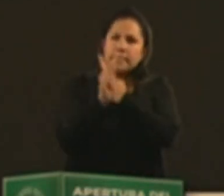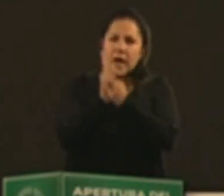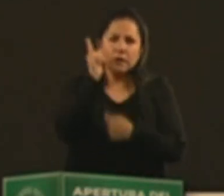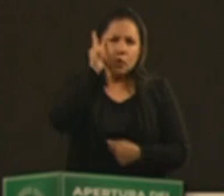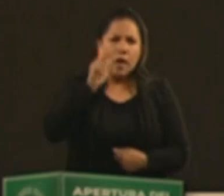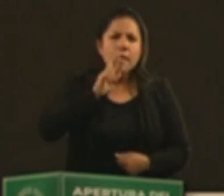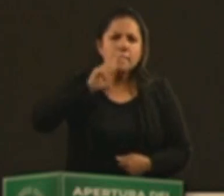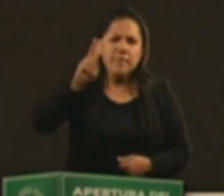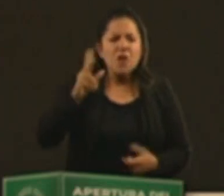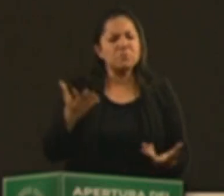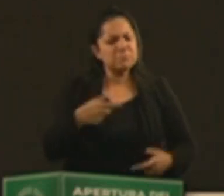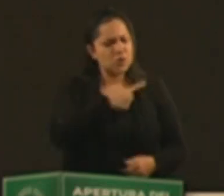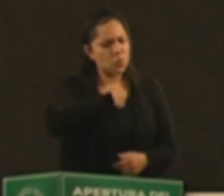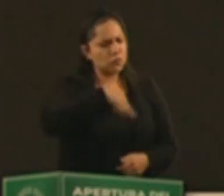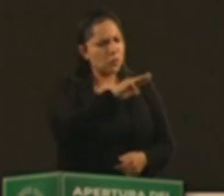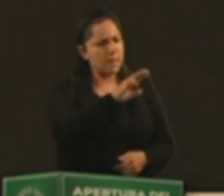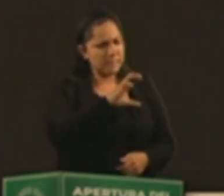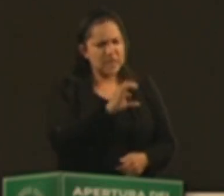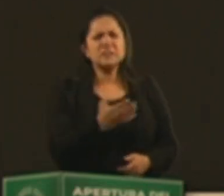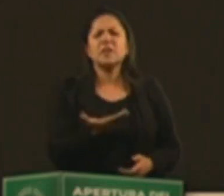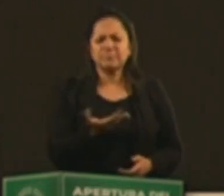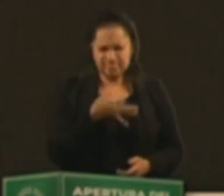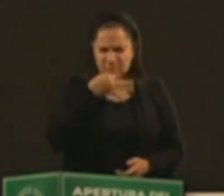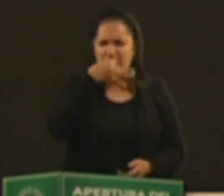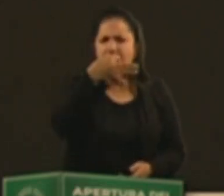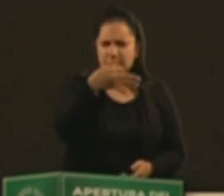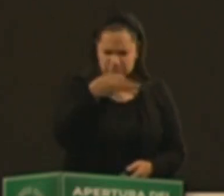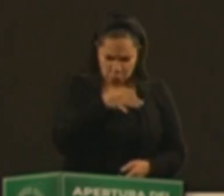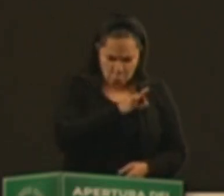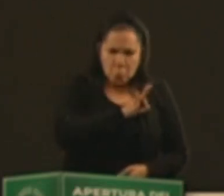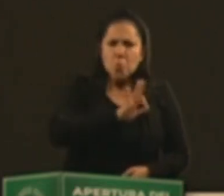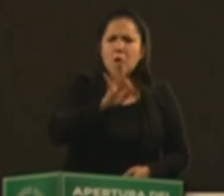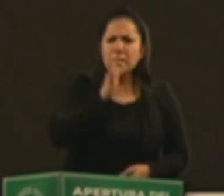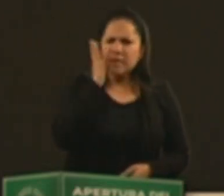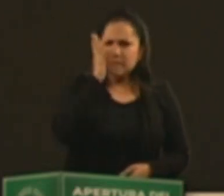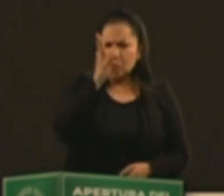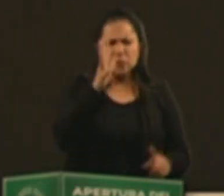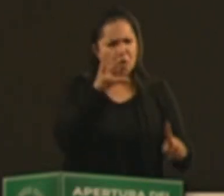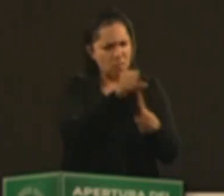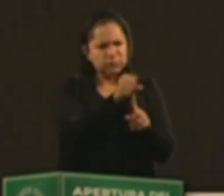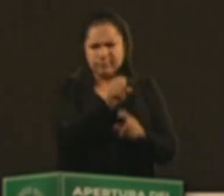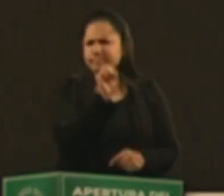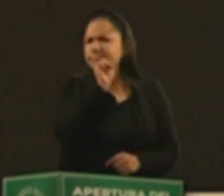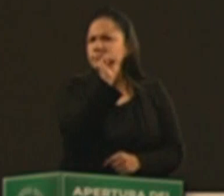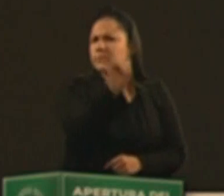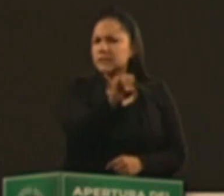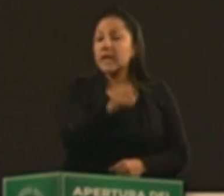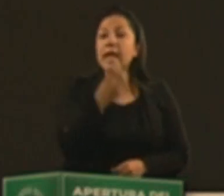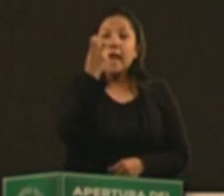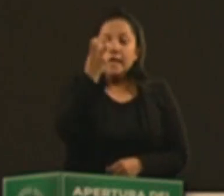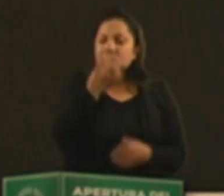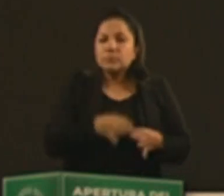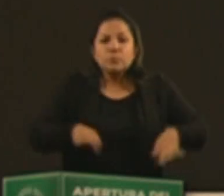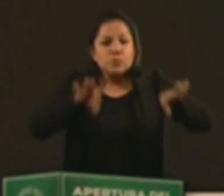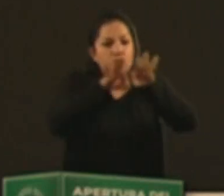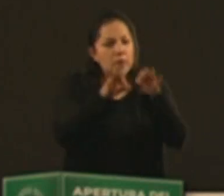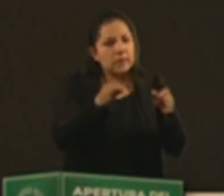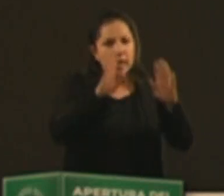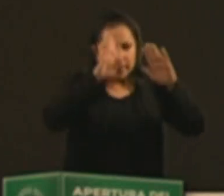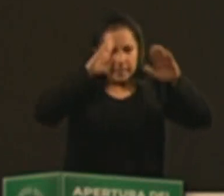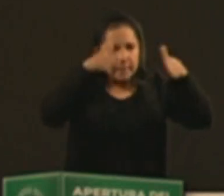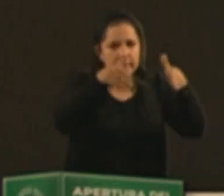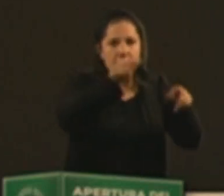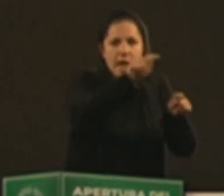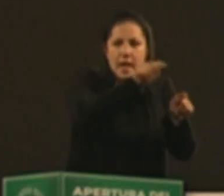se necesita un nuevo pacto social, un nuevo acuerdo que ponga al frente a las personas y a sus necesidades.